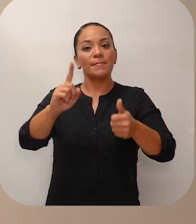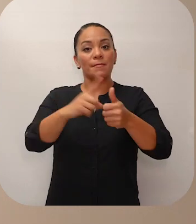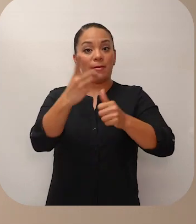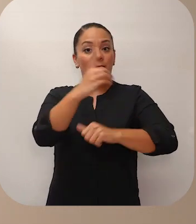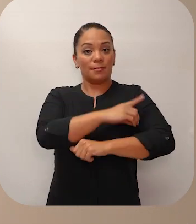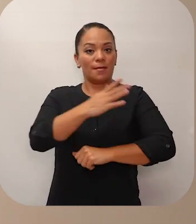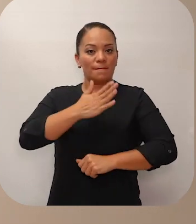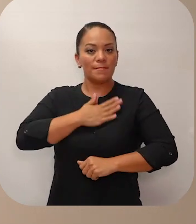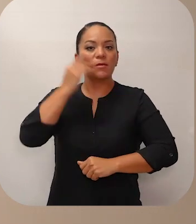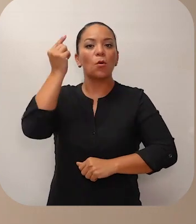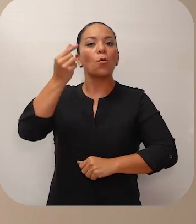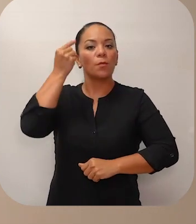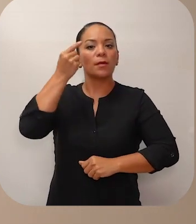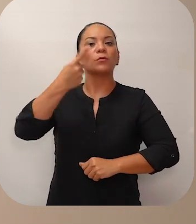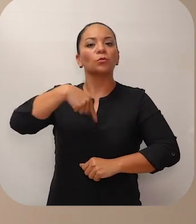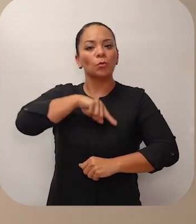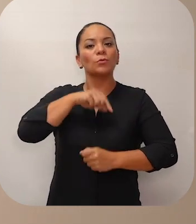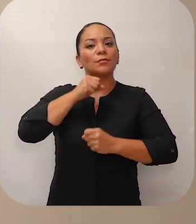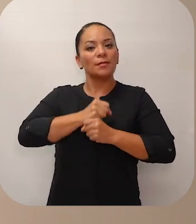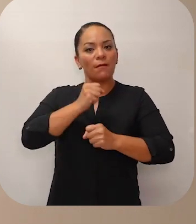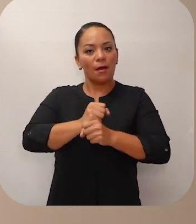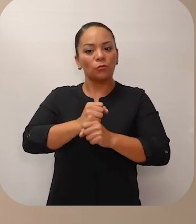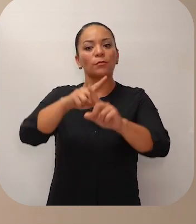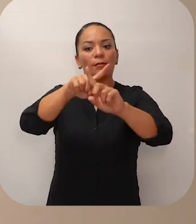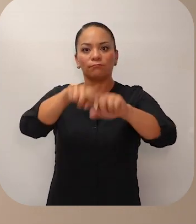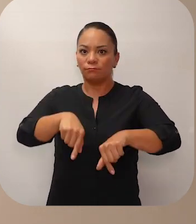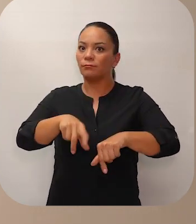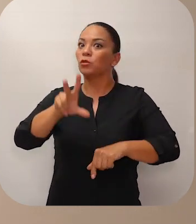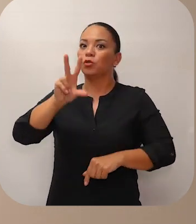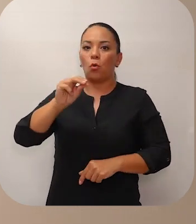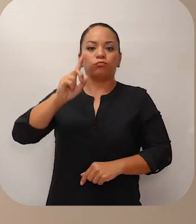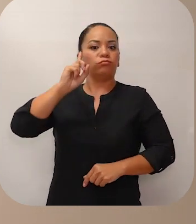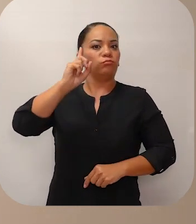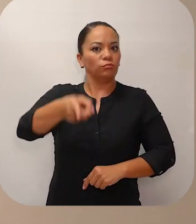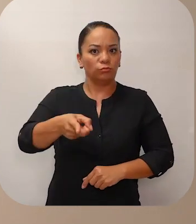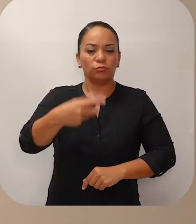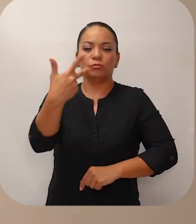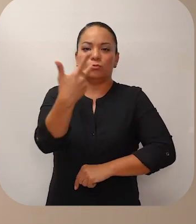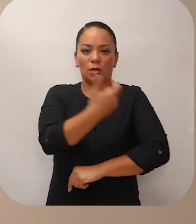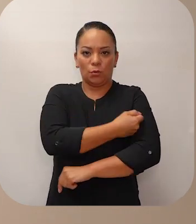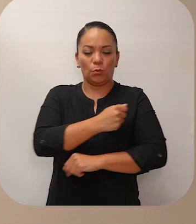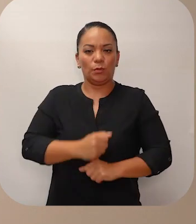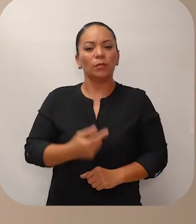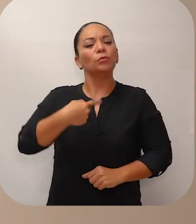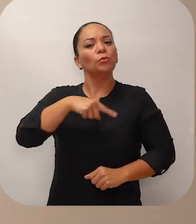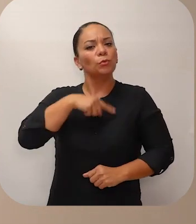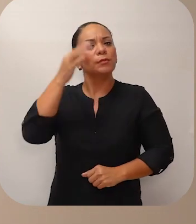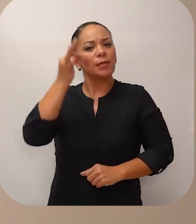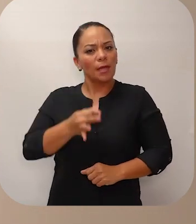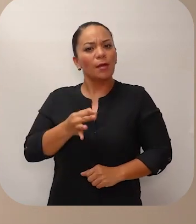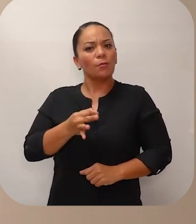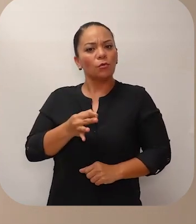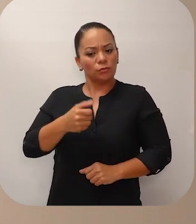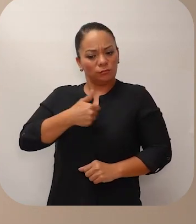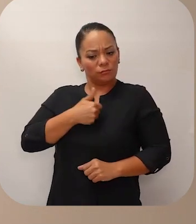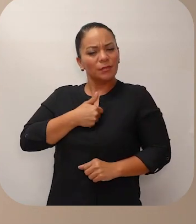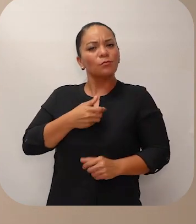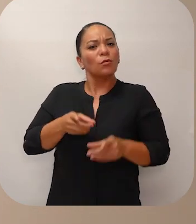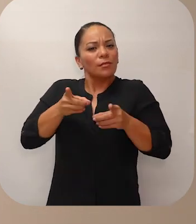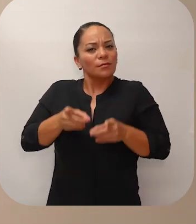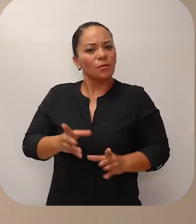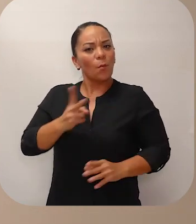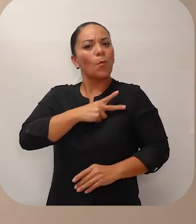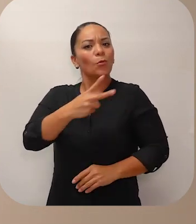día de mi gobierno trabajamos en la eliminación de la obligatoriedad de la vacuna porque creemos en la autonomía y